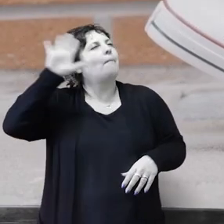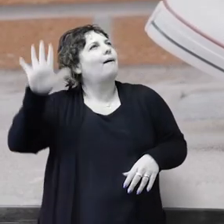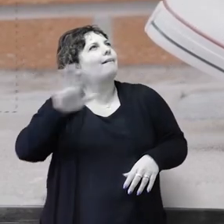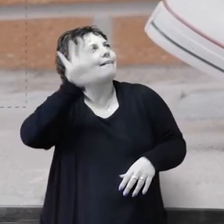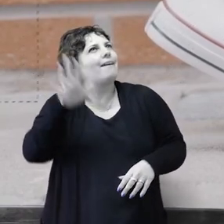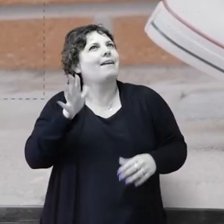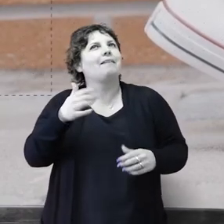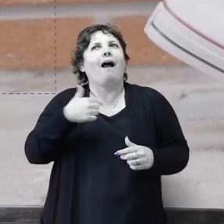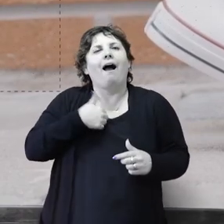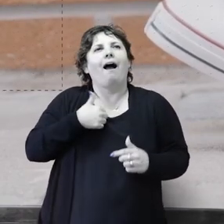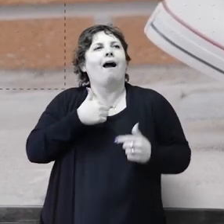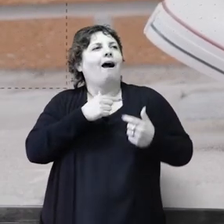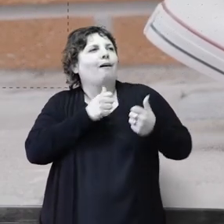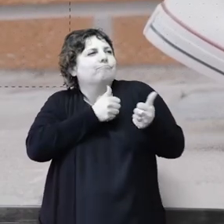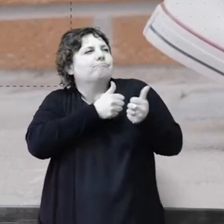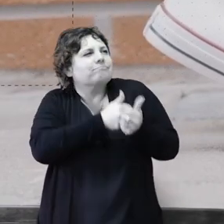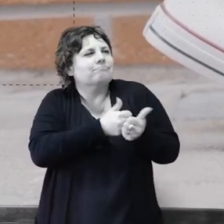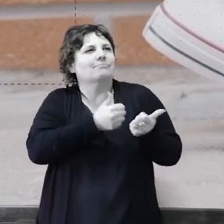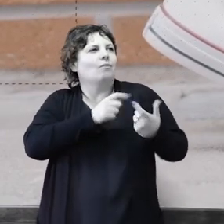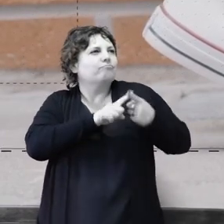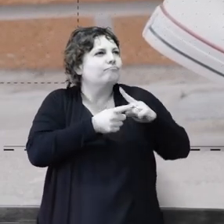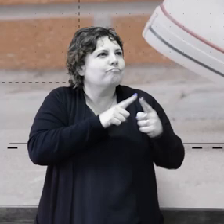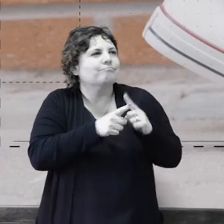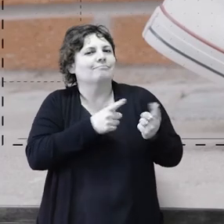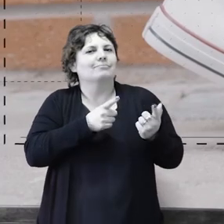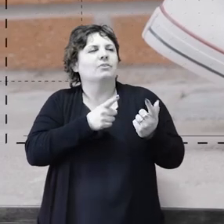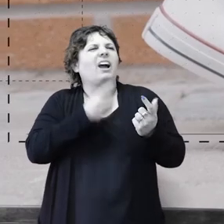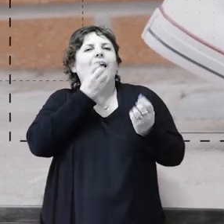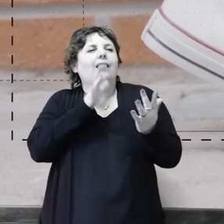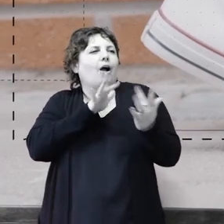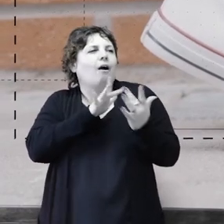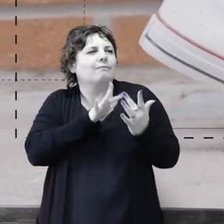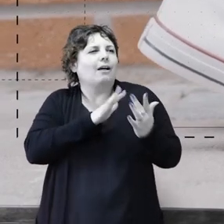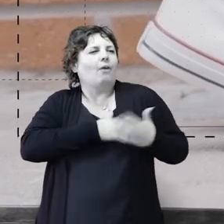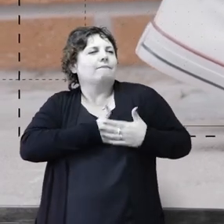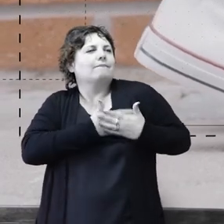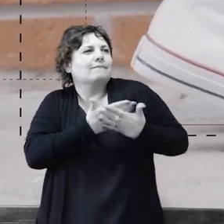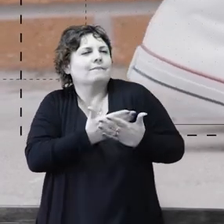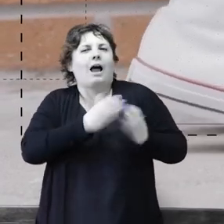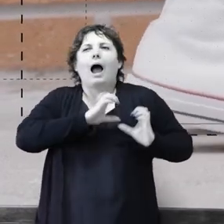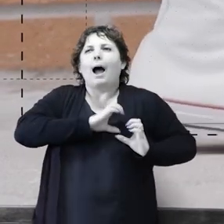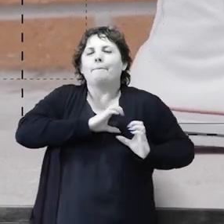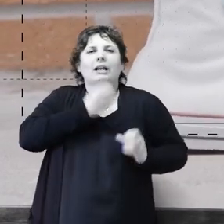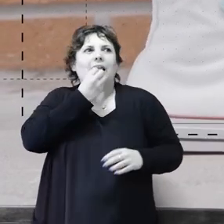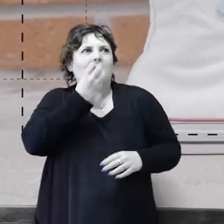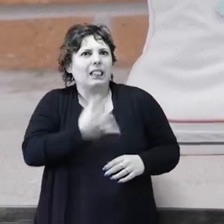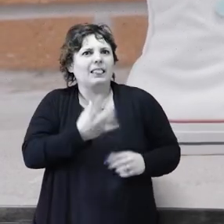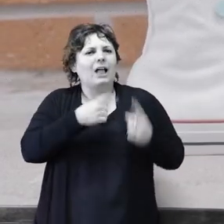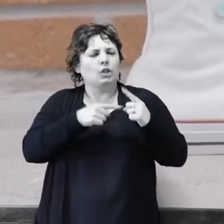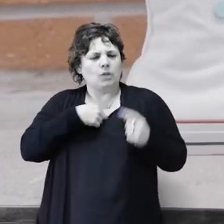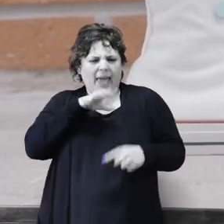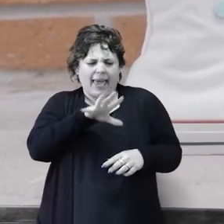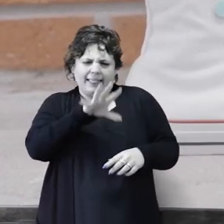imaginarnos a relacionarnos e imaginarnos un vínculo afectivo y de amor? ¿Y cómo